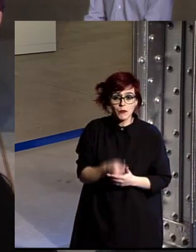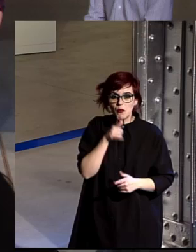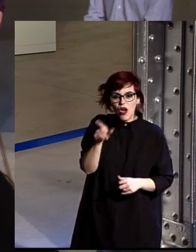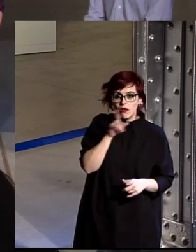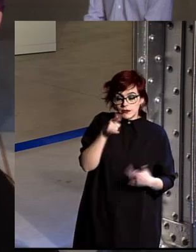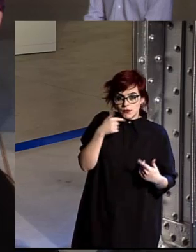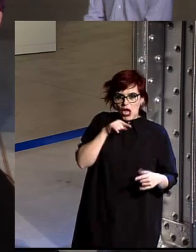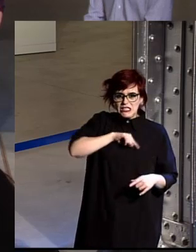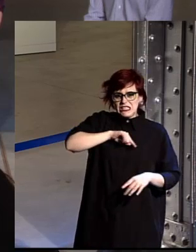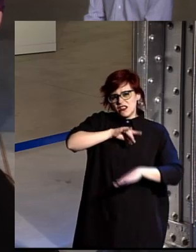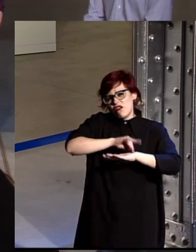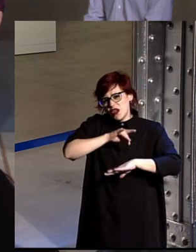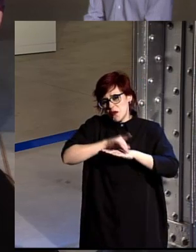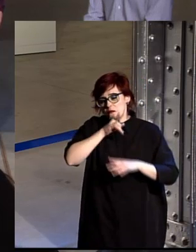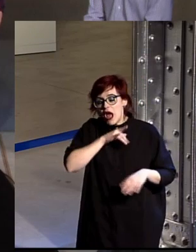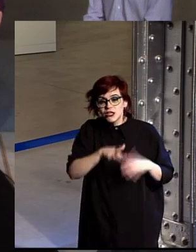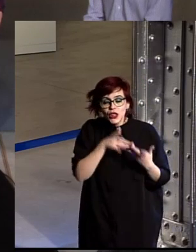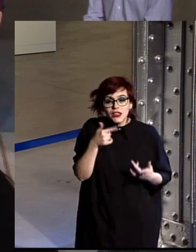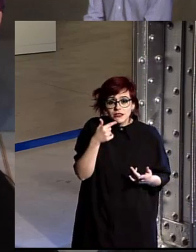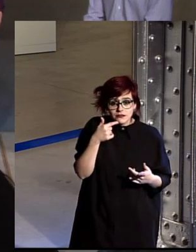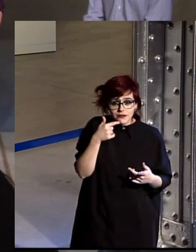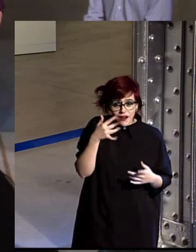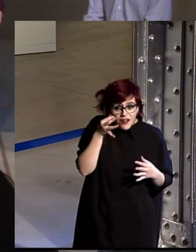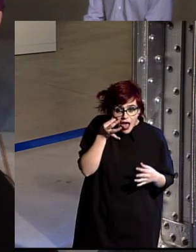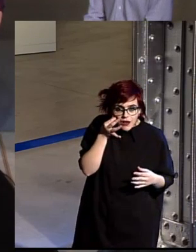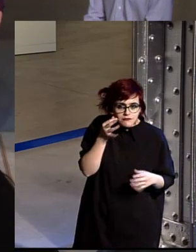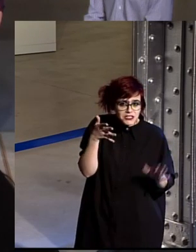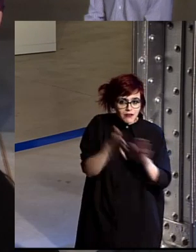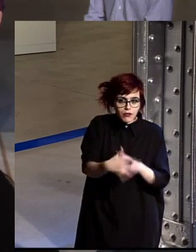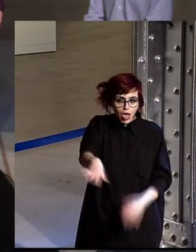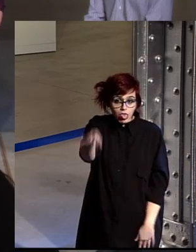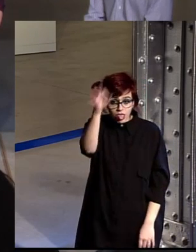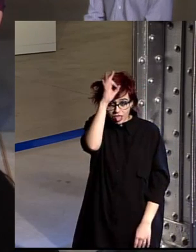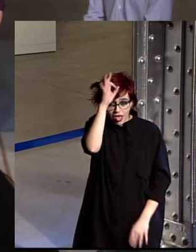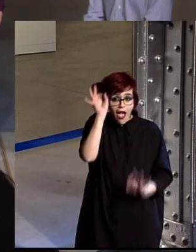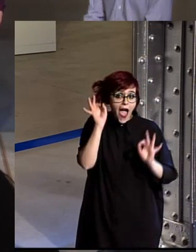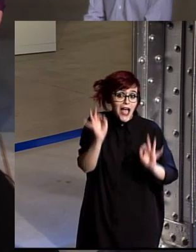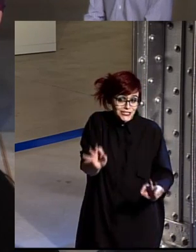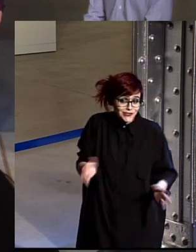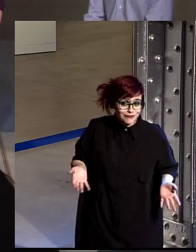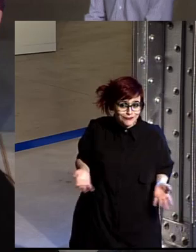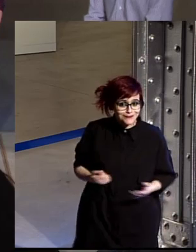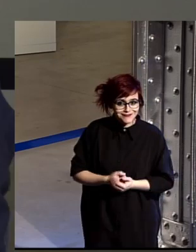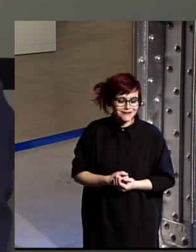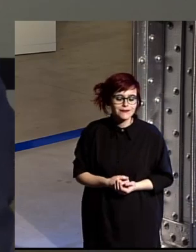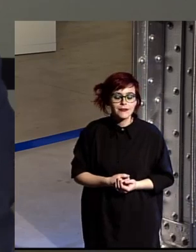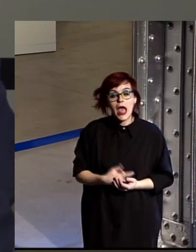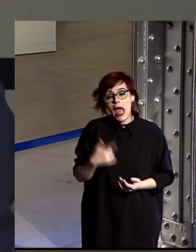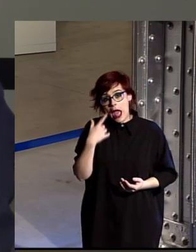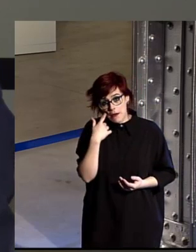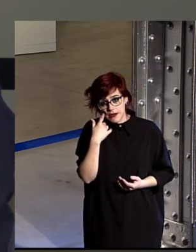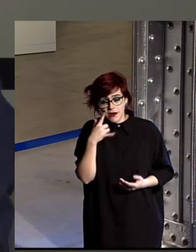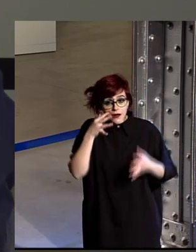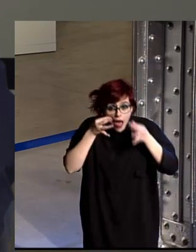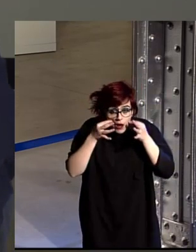es cachondeo, es ignorancia, no, es de verdad. Es que no tienen ni idea. Ah, vale. No, vamos a ver. Bueno, en parte es verdad